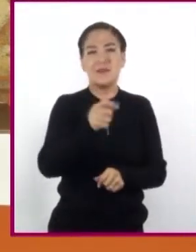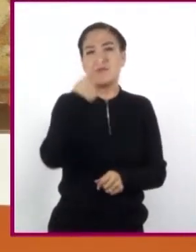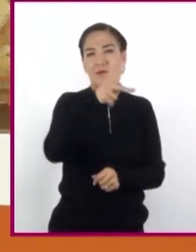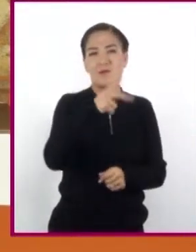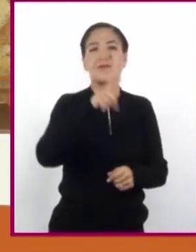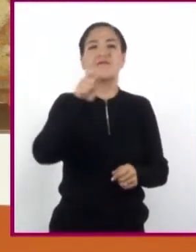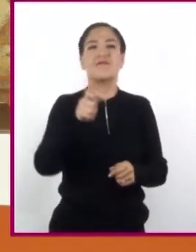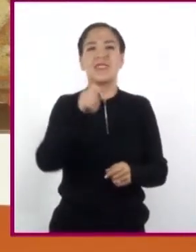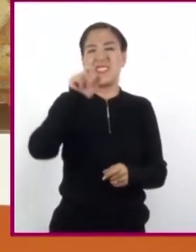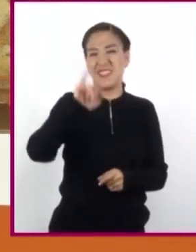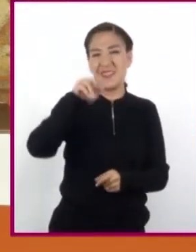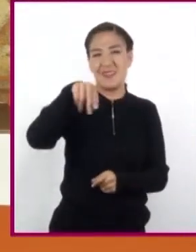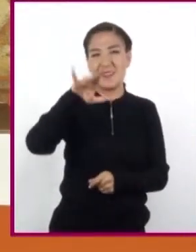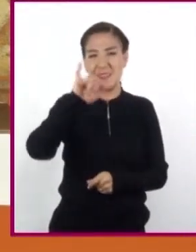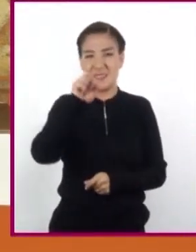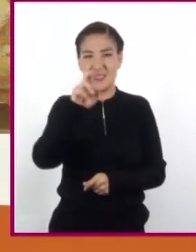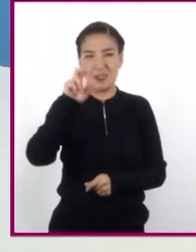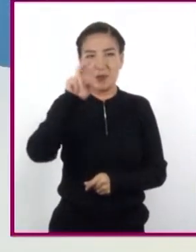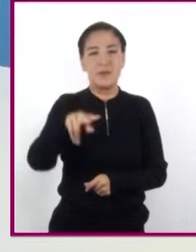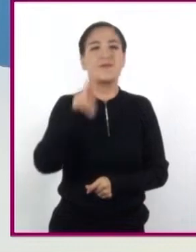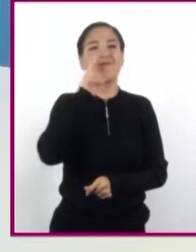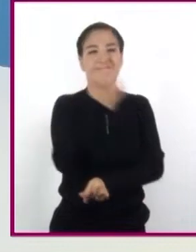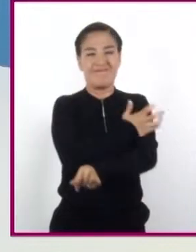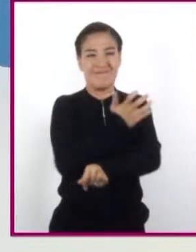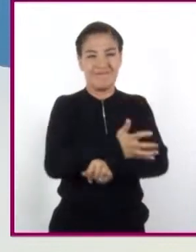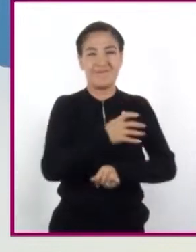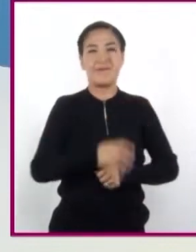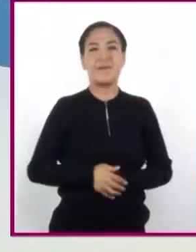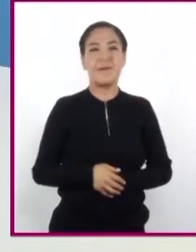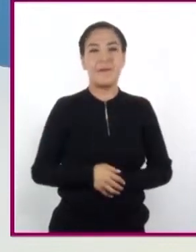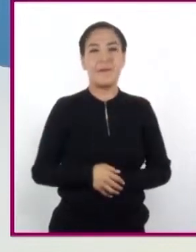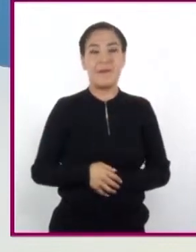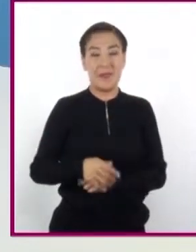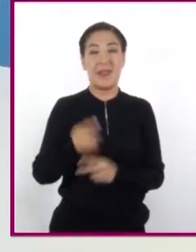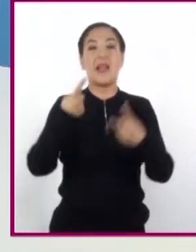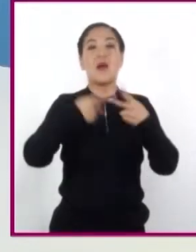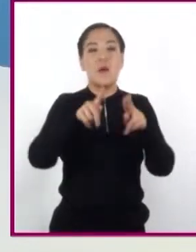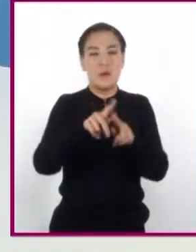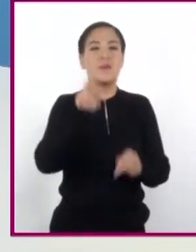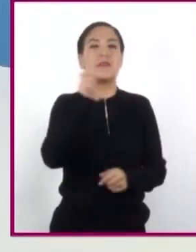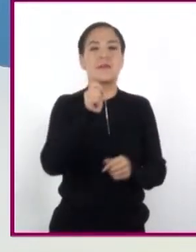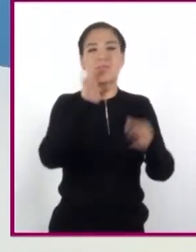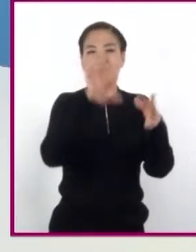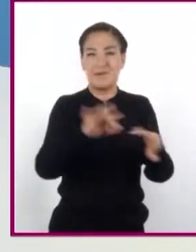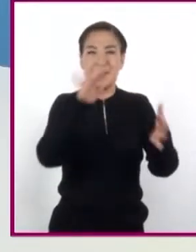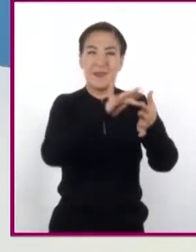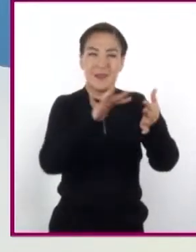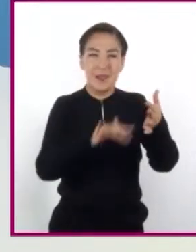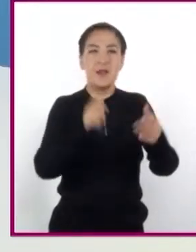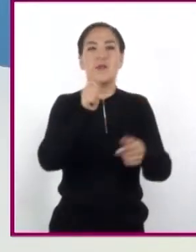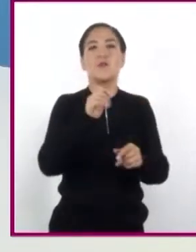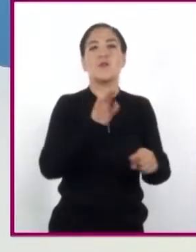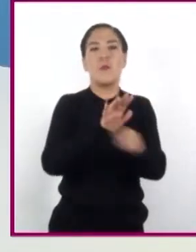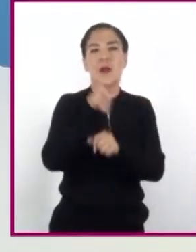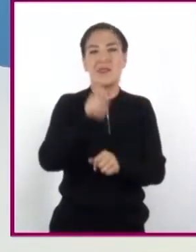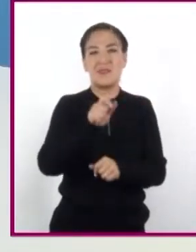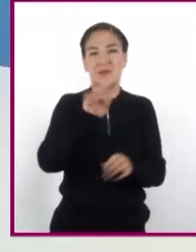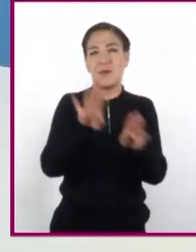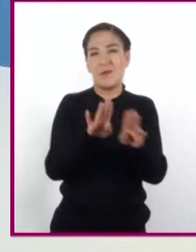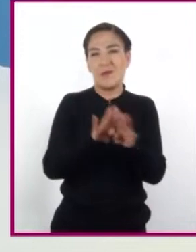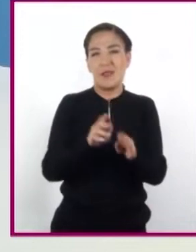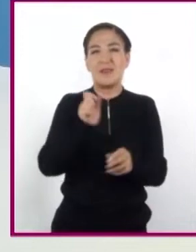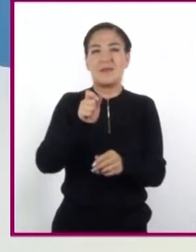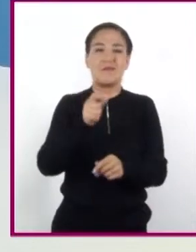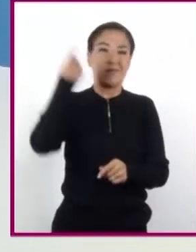Inquisición? Acompáñenme. A continuación, leeré un artículo sobre dos casos de una sentencia a cargo del